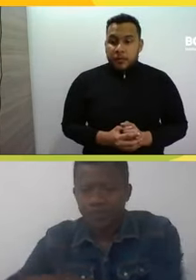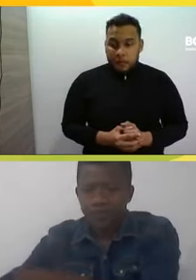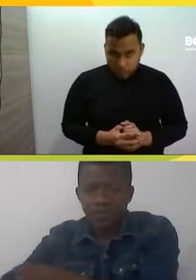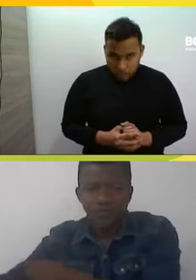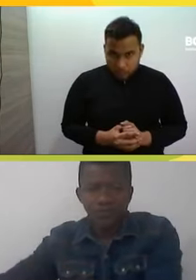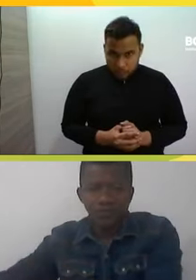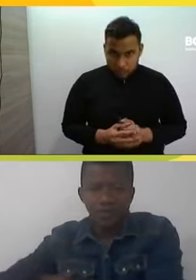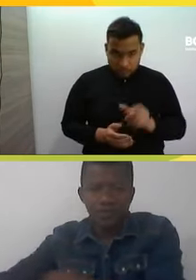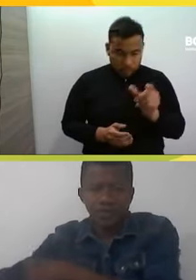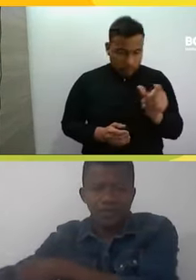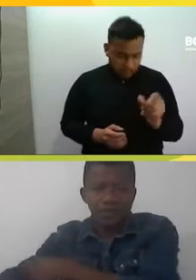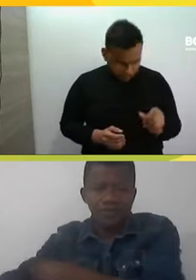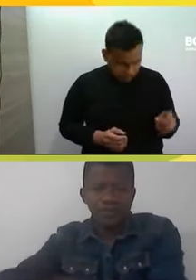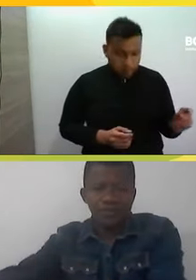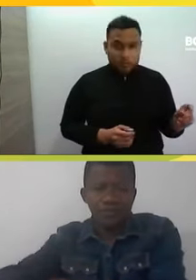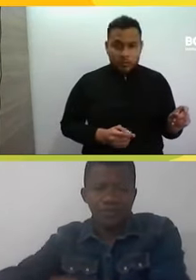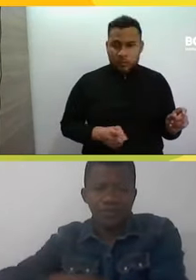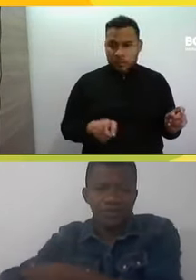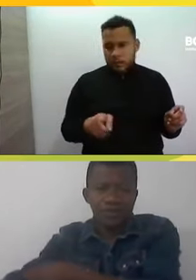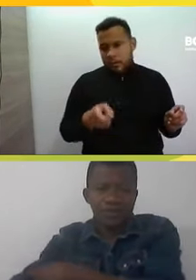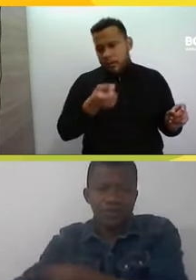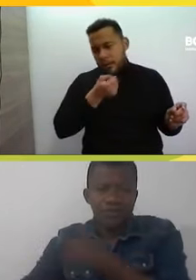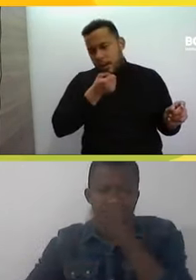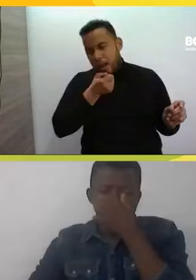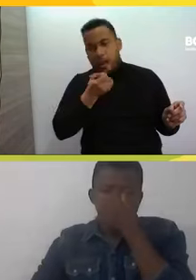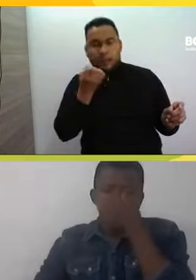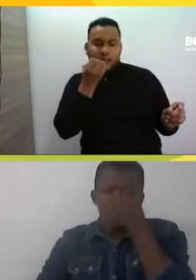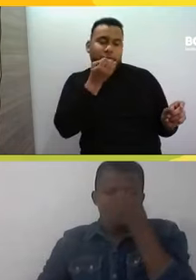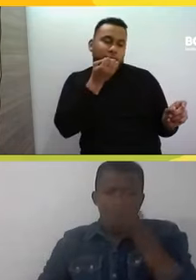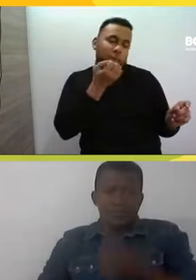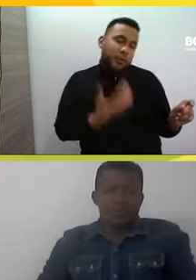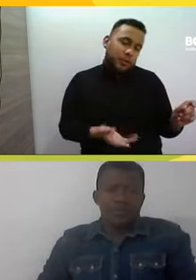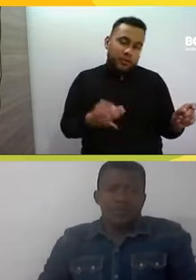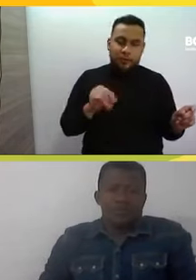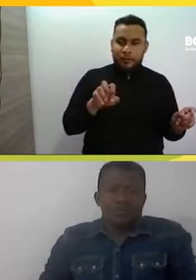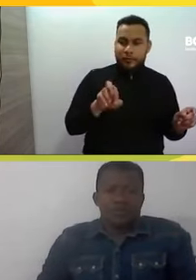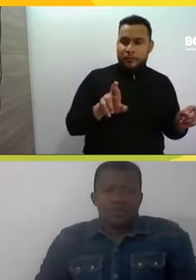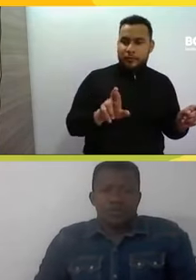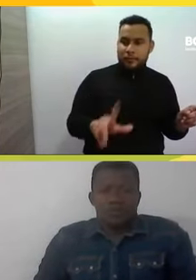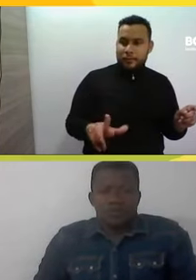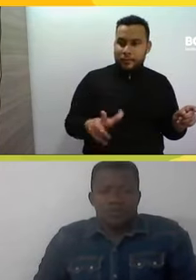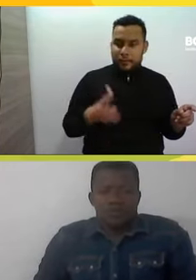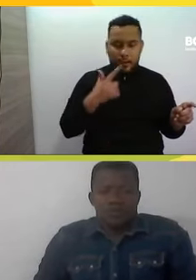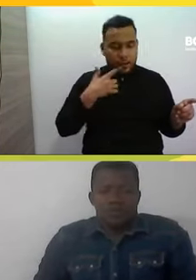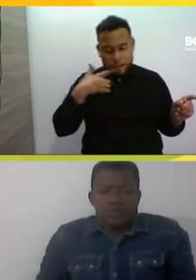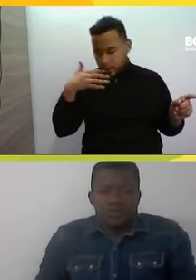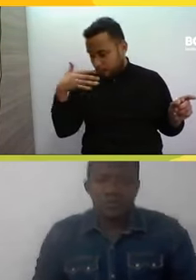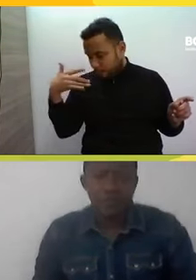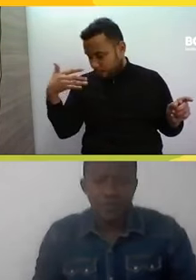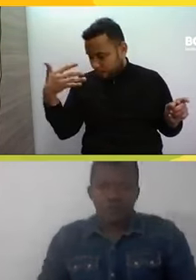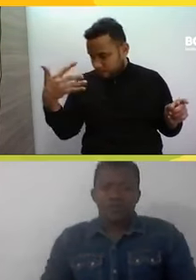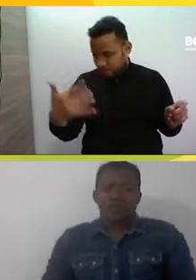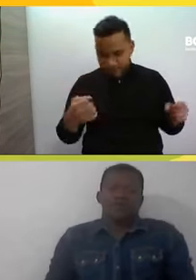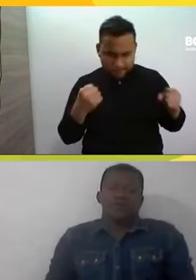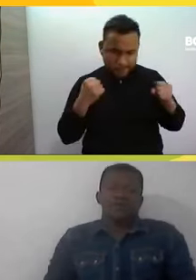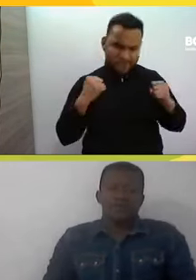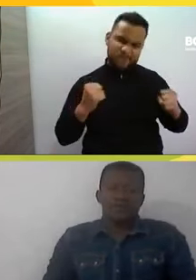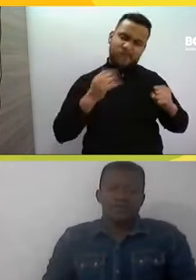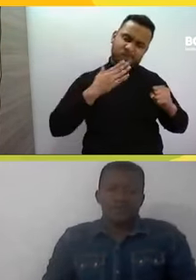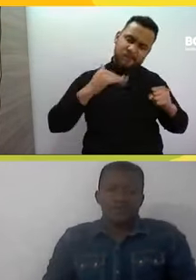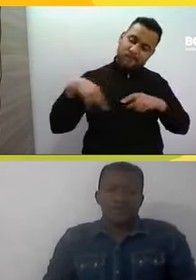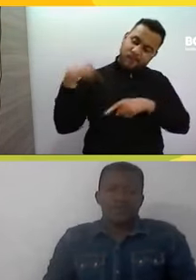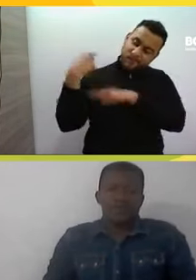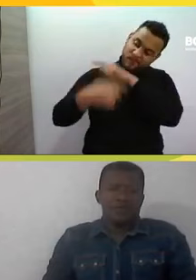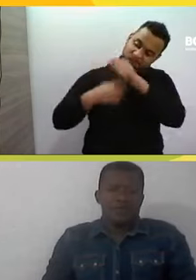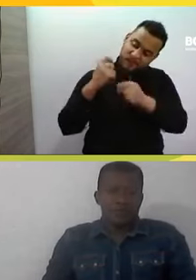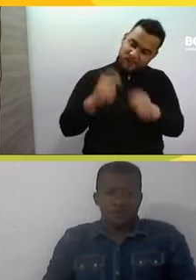Reja lo hace cantado, hermoso. Uriel lo hace con su retórica fuerte, de esa herencia